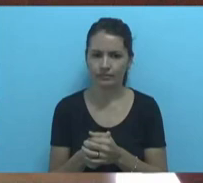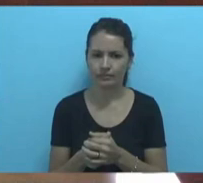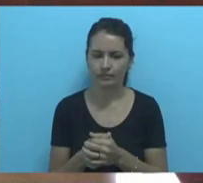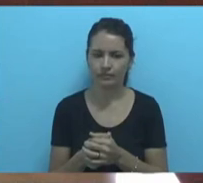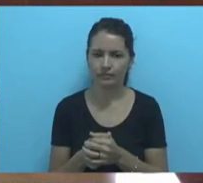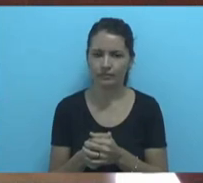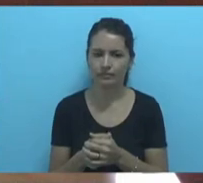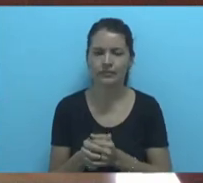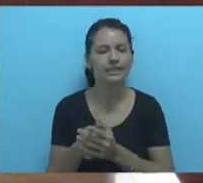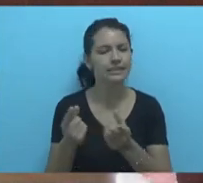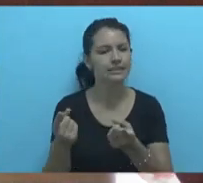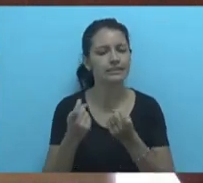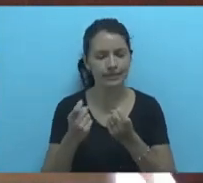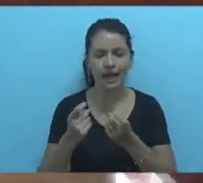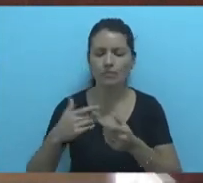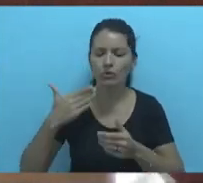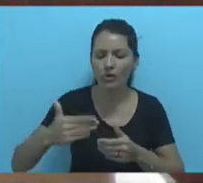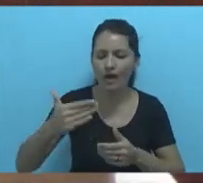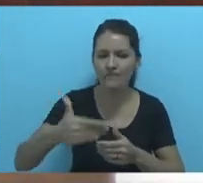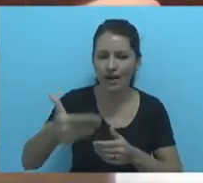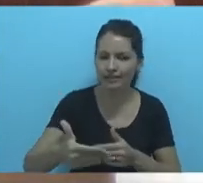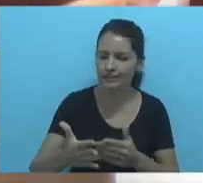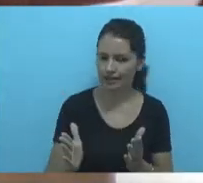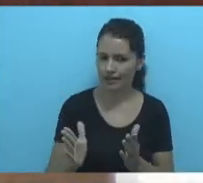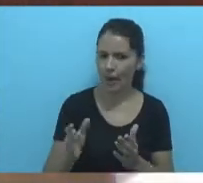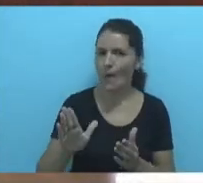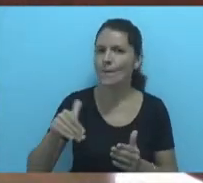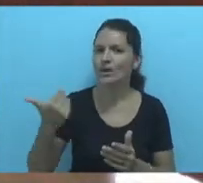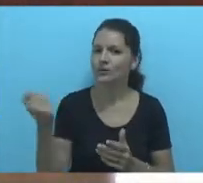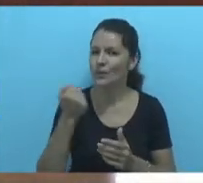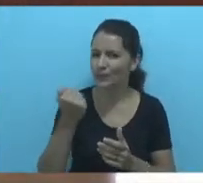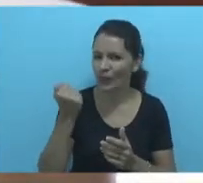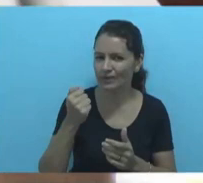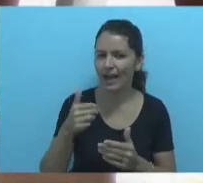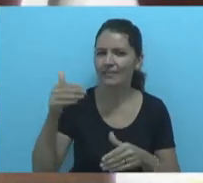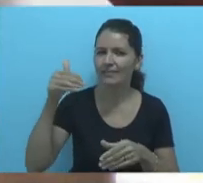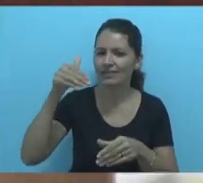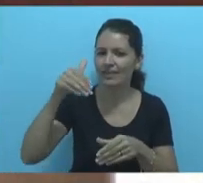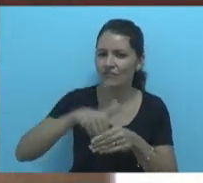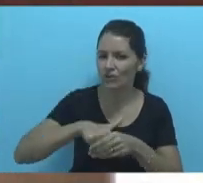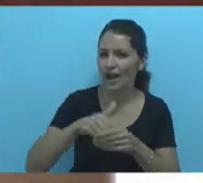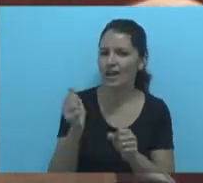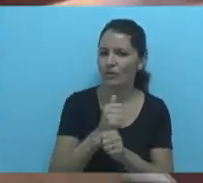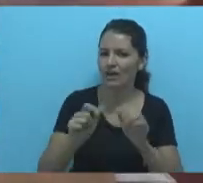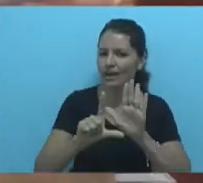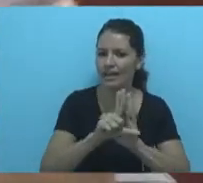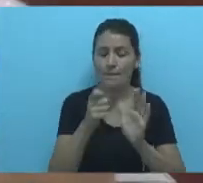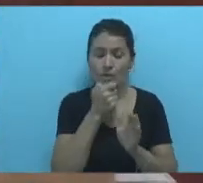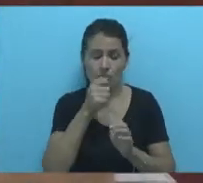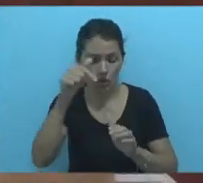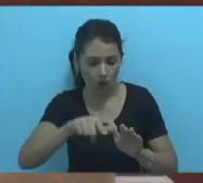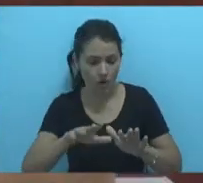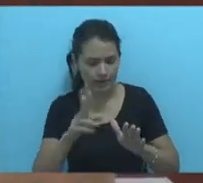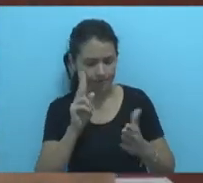presidente. Tenemos que avanzar y por eso yo decía, es significativo que esta legislatura dé una respuesta, porque si miramos hoy la situación de Corrientes,